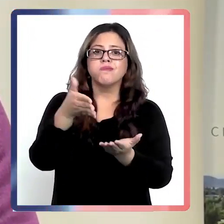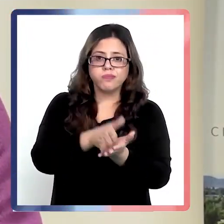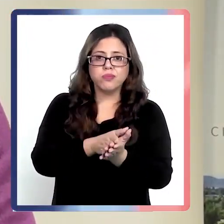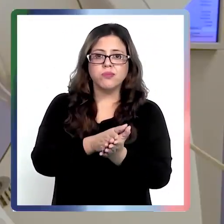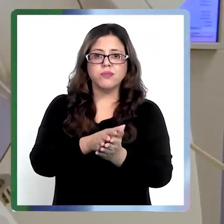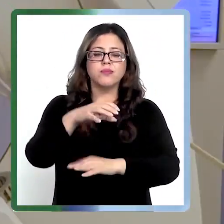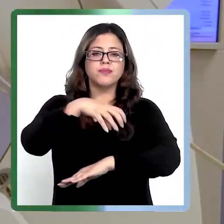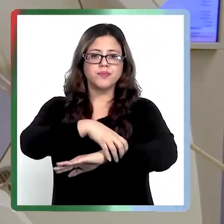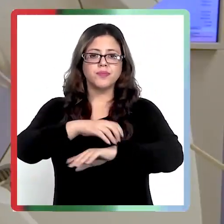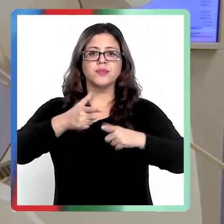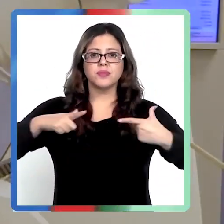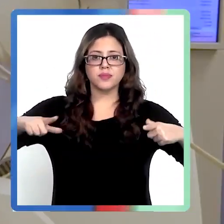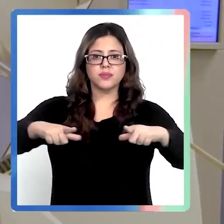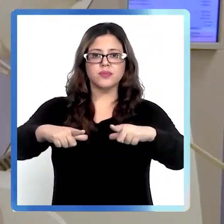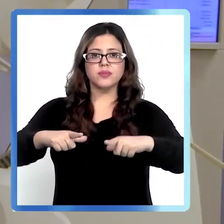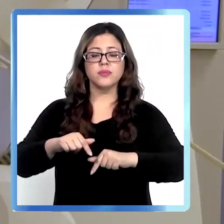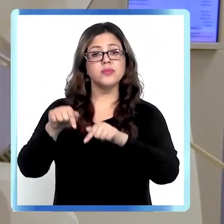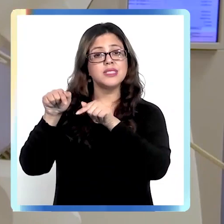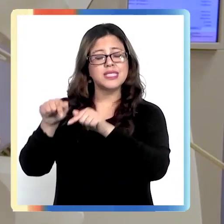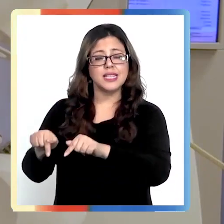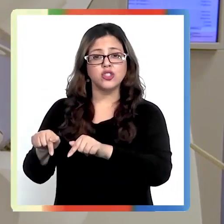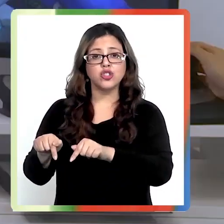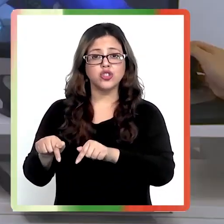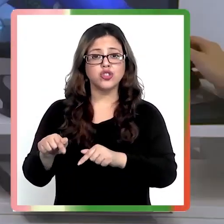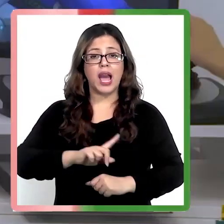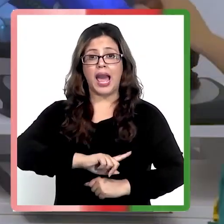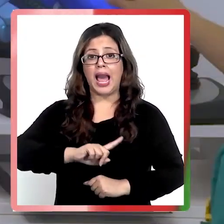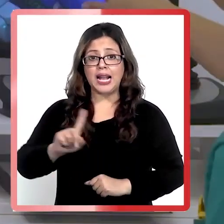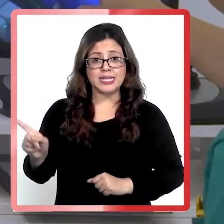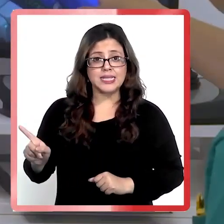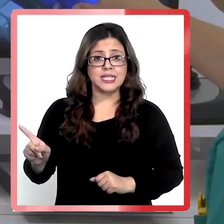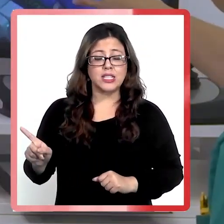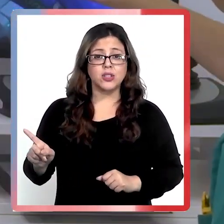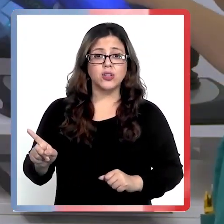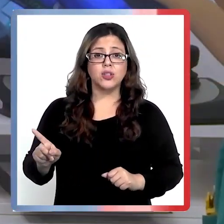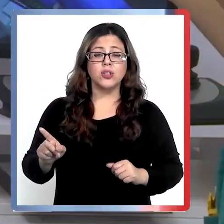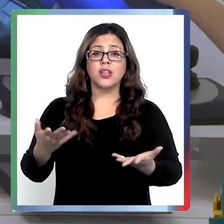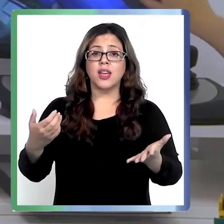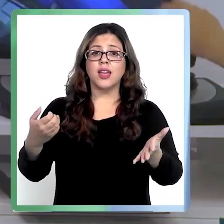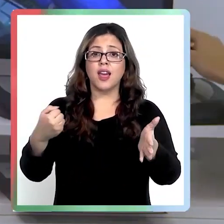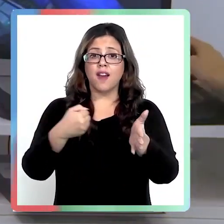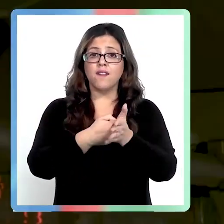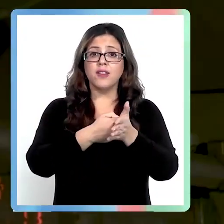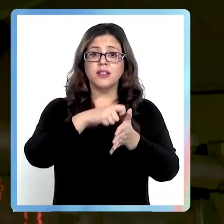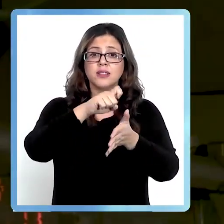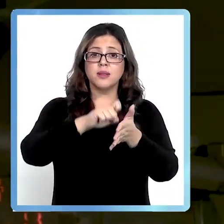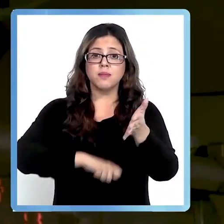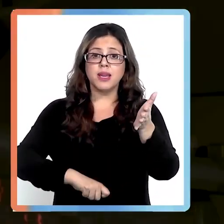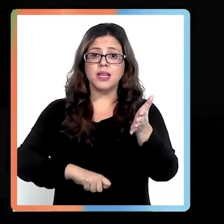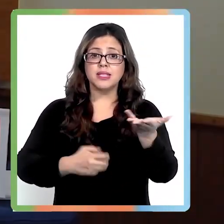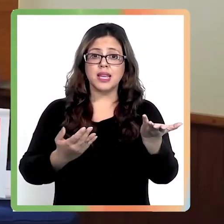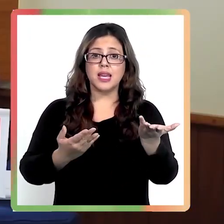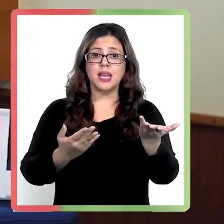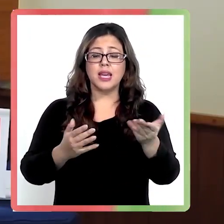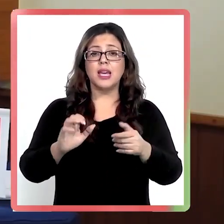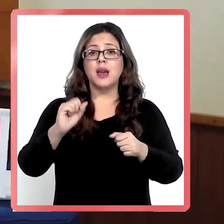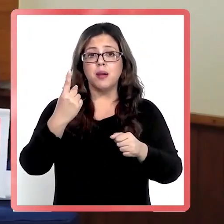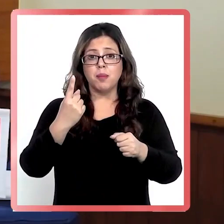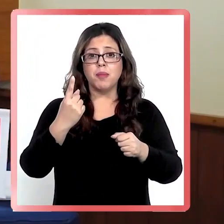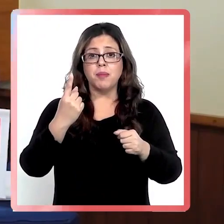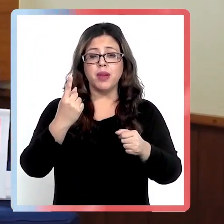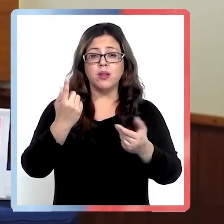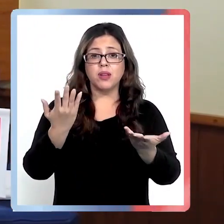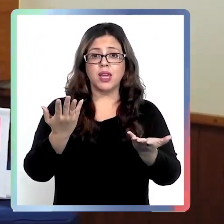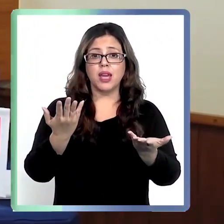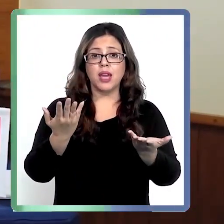además en la región de Los Lagos. Esto va a ser de inmediato, ya hacia fin del mes. Se presentan los primeros 20 pacientes y ellos